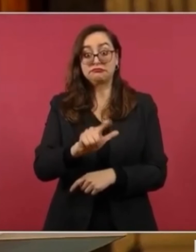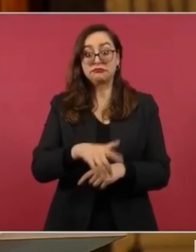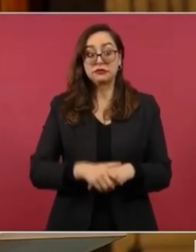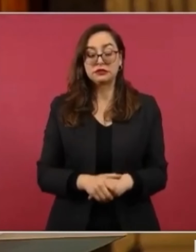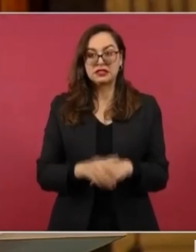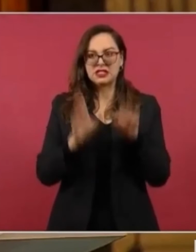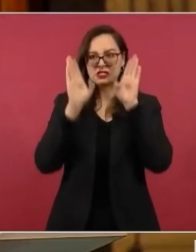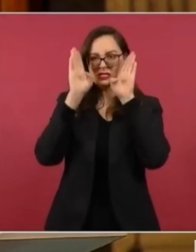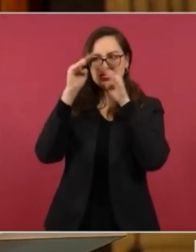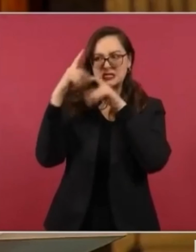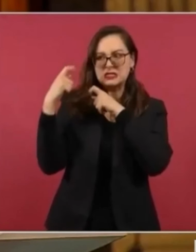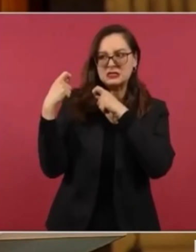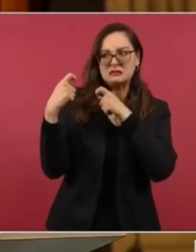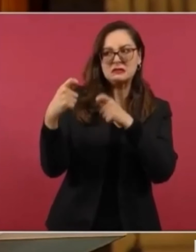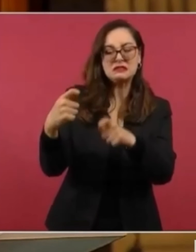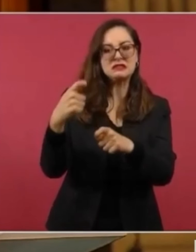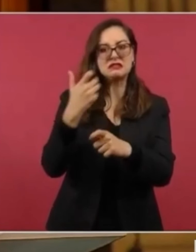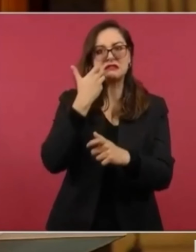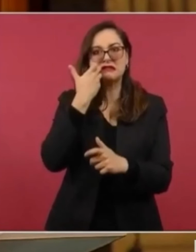conservadores,